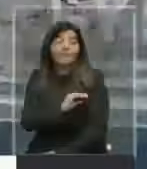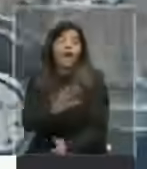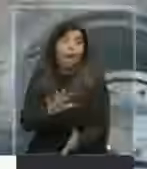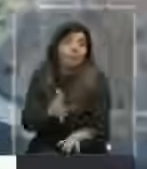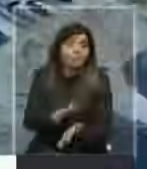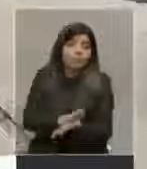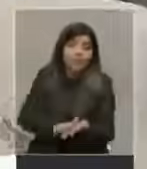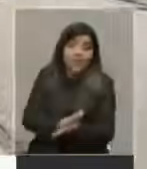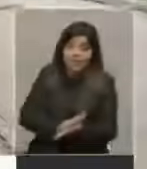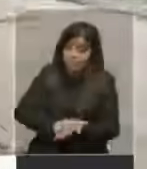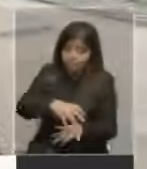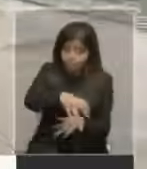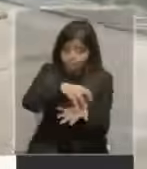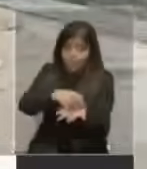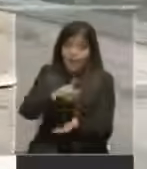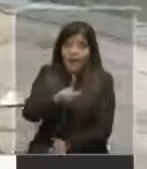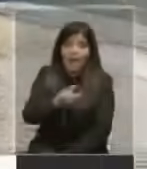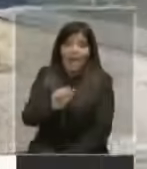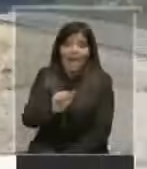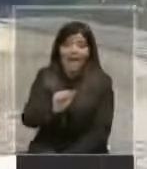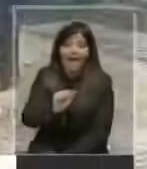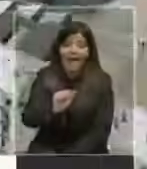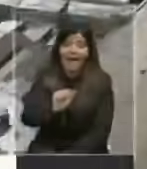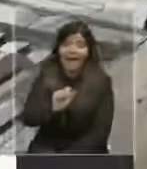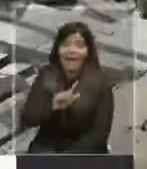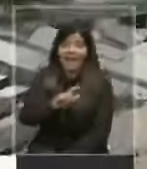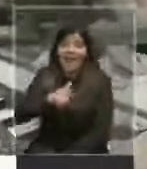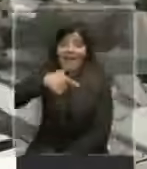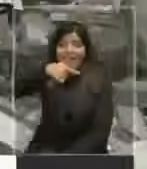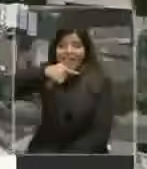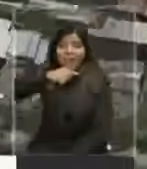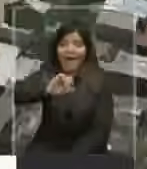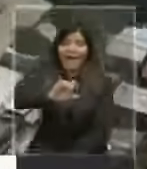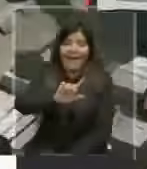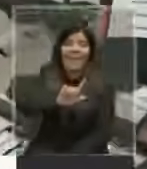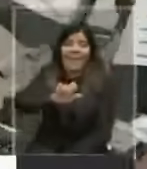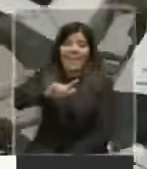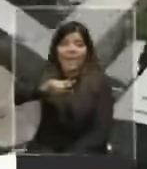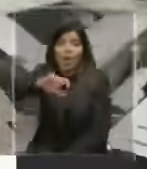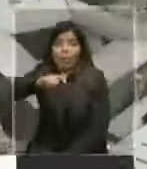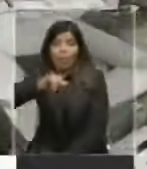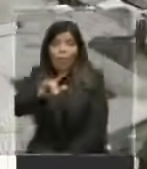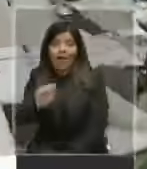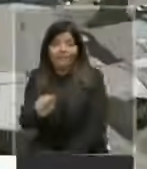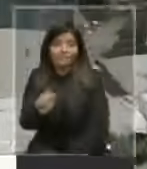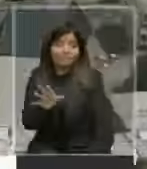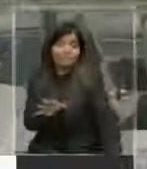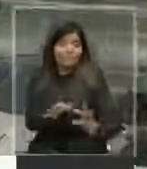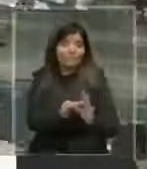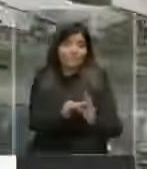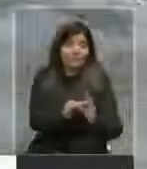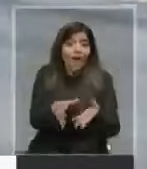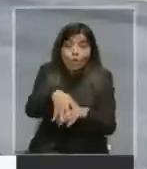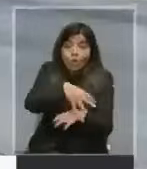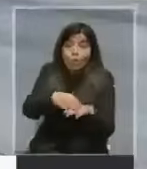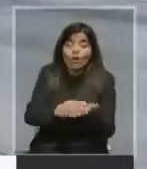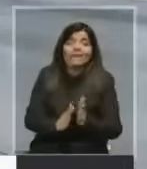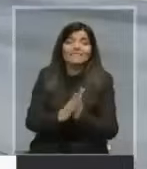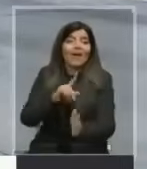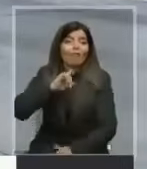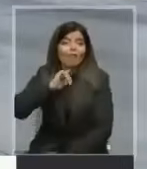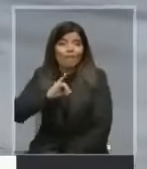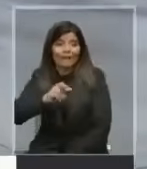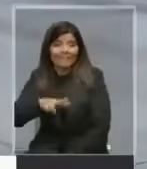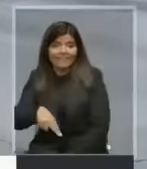la población La Legua. Acá se instalará uno de los accesos que unirá al emblemático barrio de la comuna de San Joaquín con la red de metro